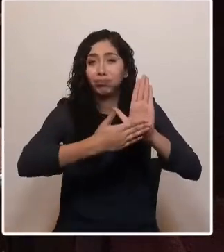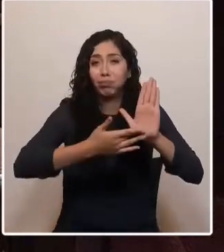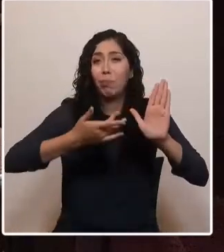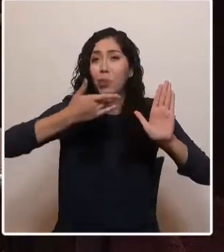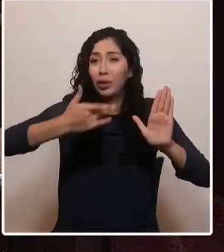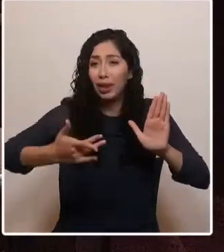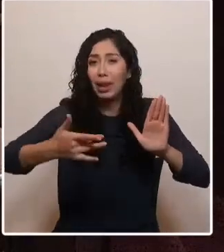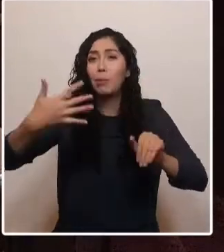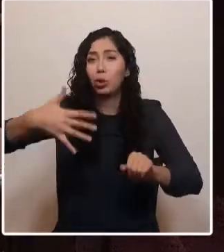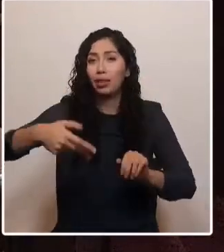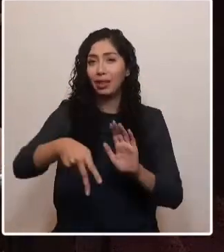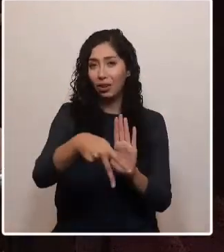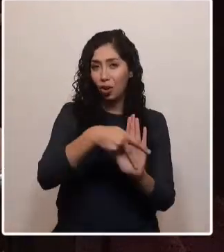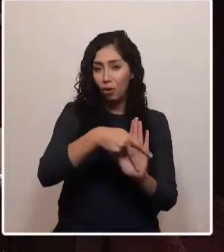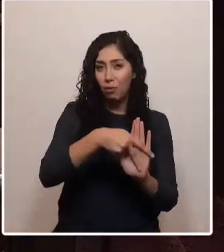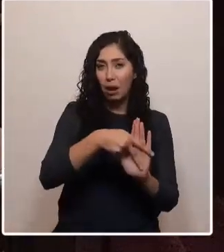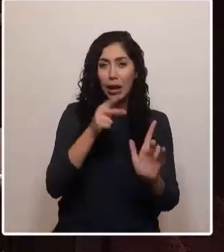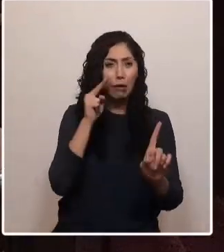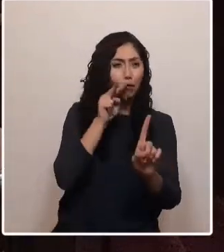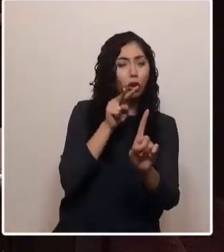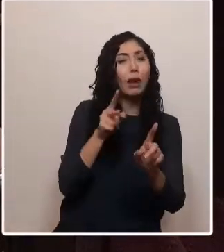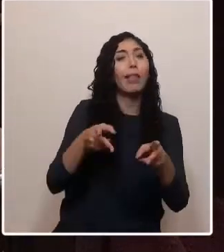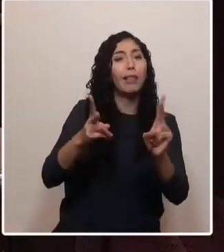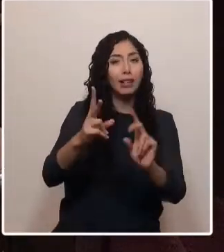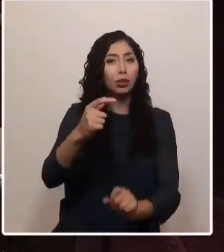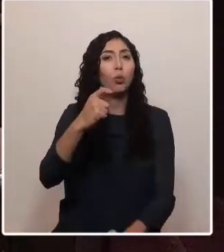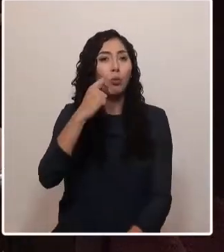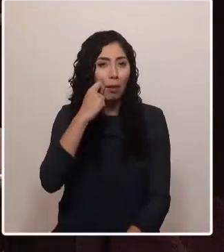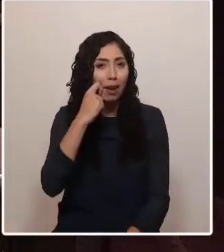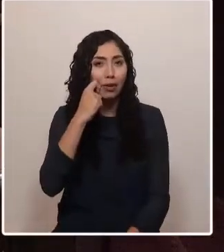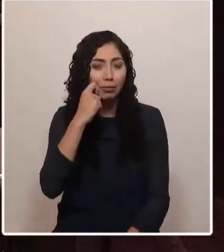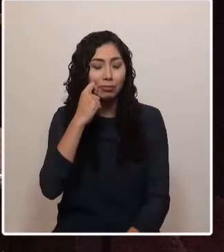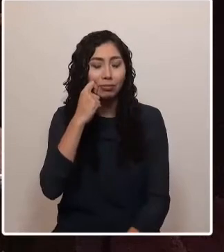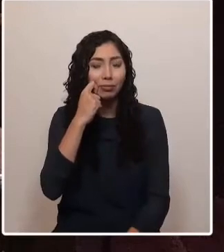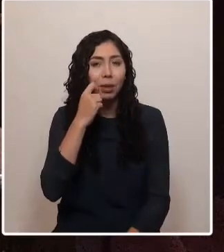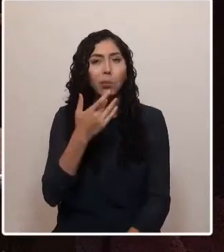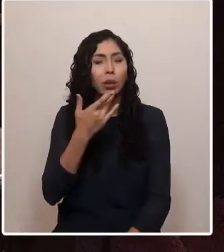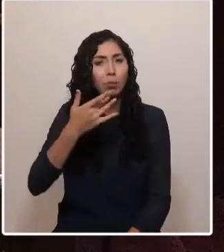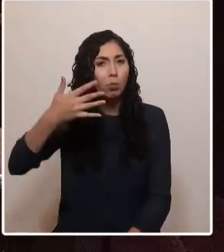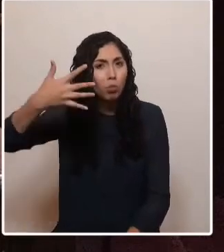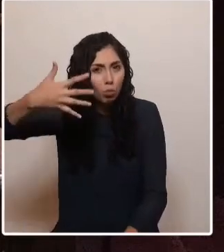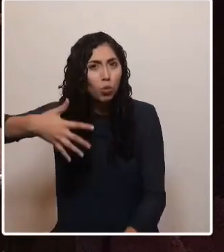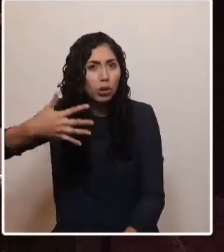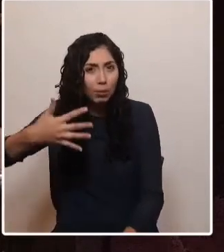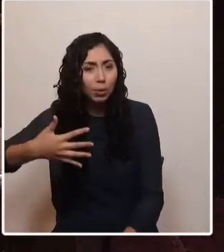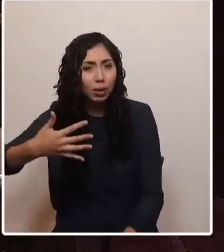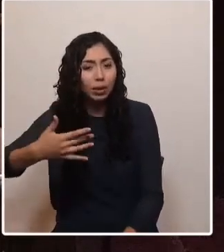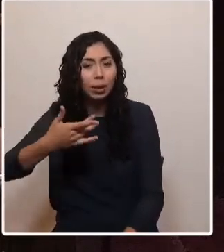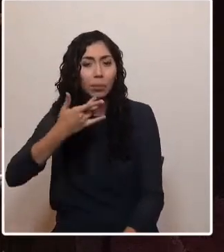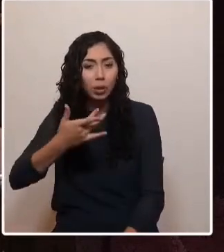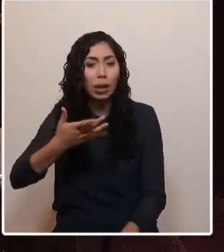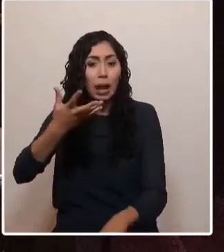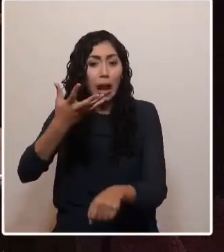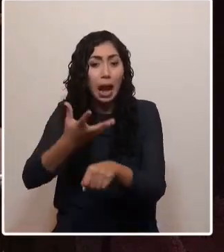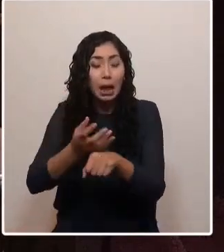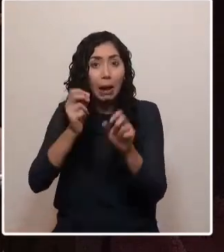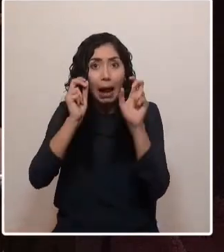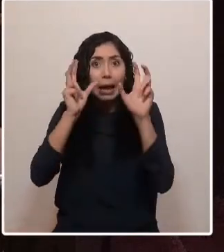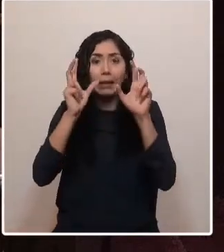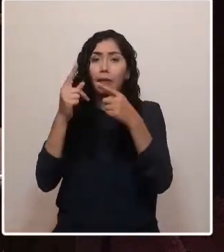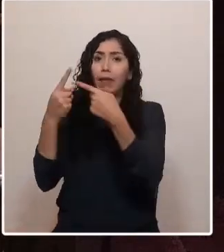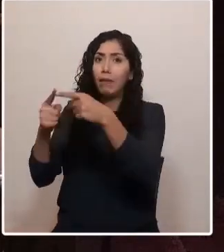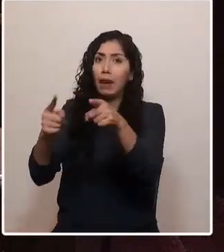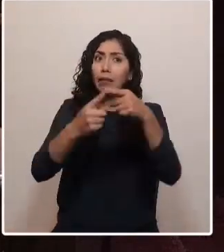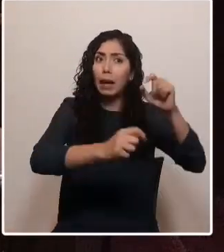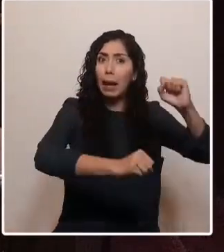norma con un enfoque de derechos humanos, tanto que pues es tan importante que ha levantado grandes alertas en varias empresas que se dedican